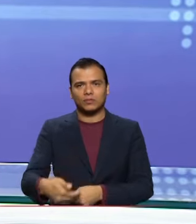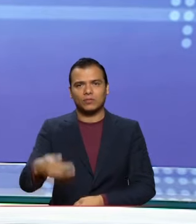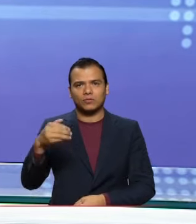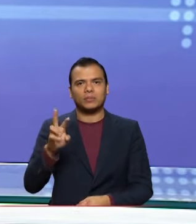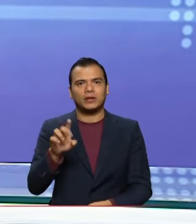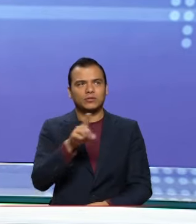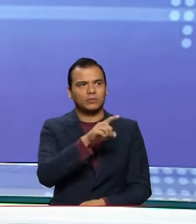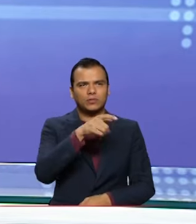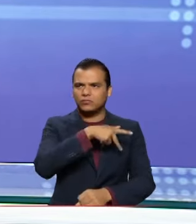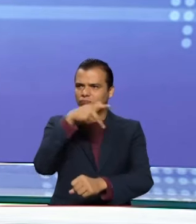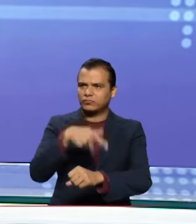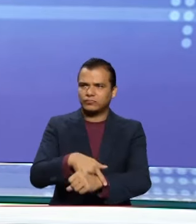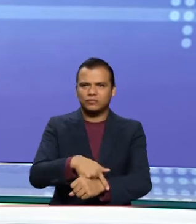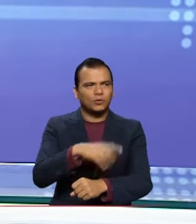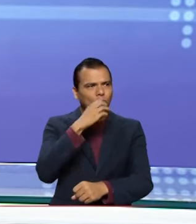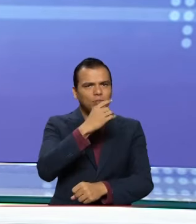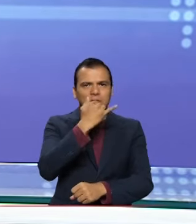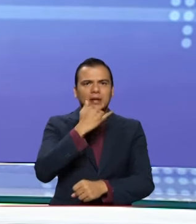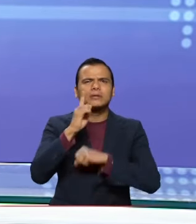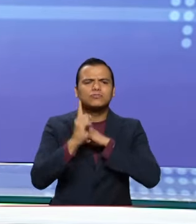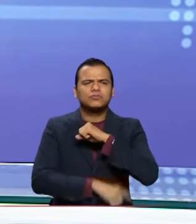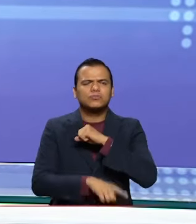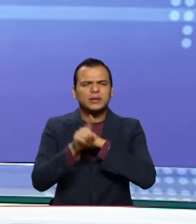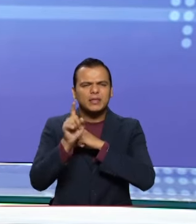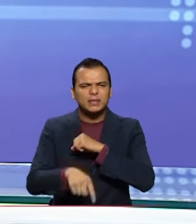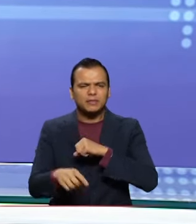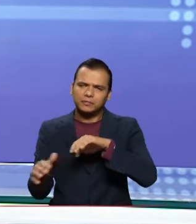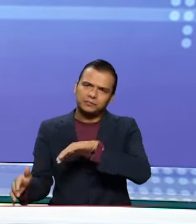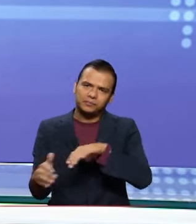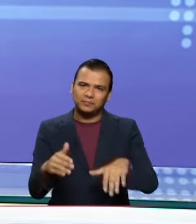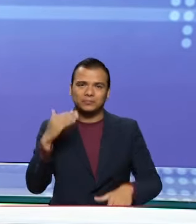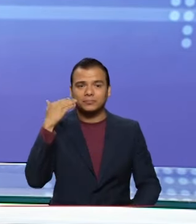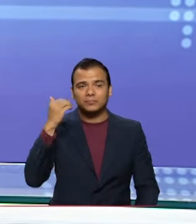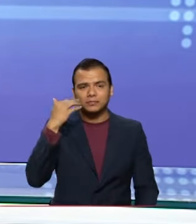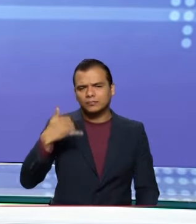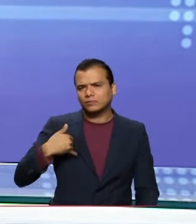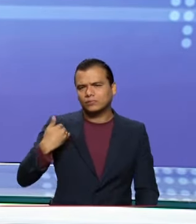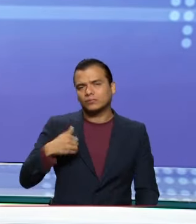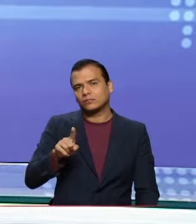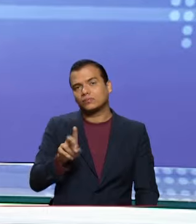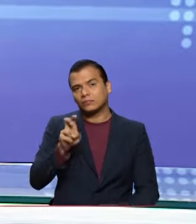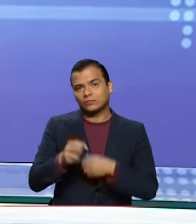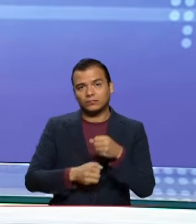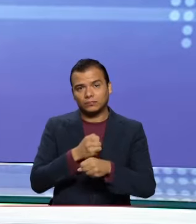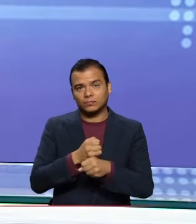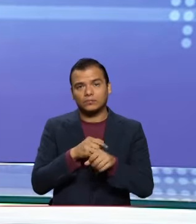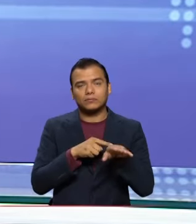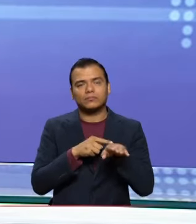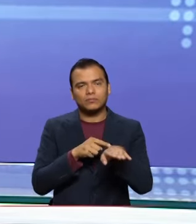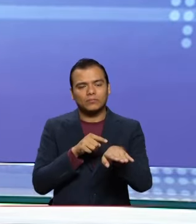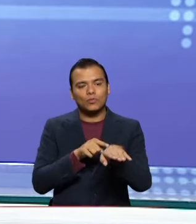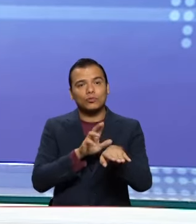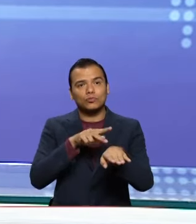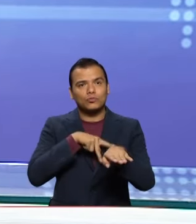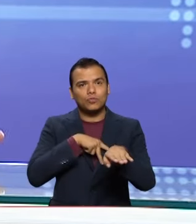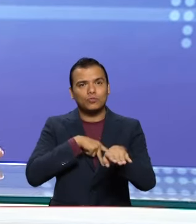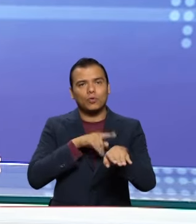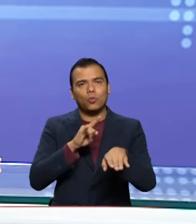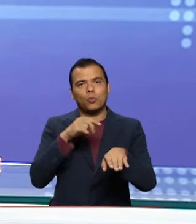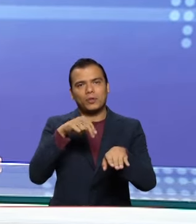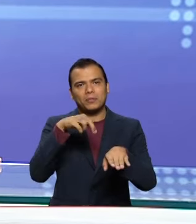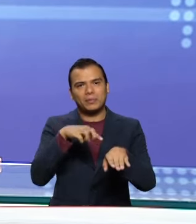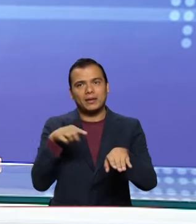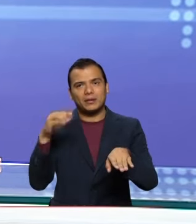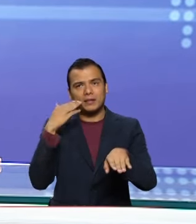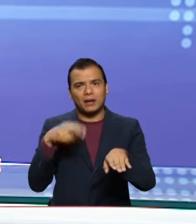Y escuchen esto, una joven de 17 años que estaría siendo trasladada en contra de su voluntad a bordo de un vehículo de la UNP fue rescatada